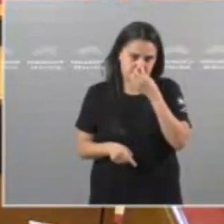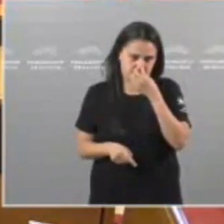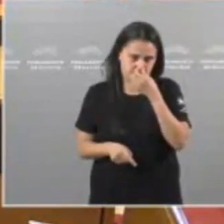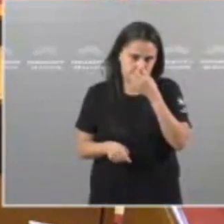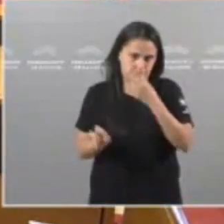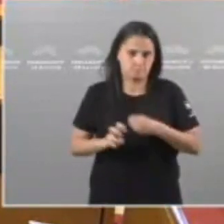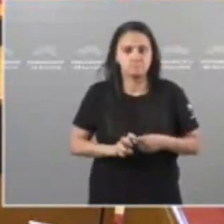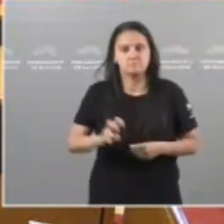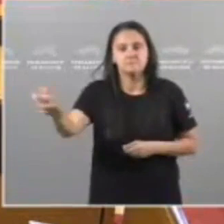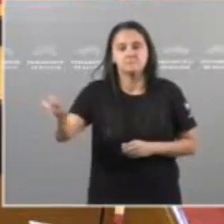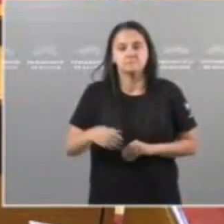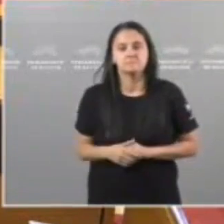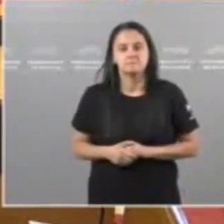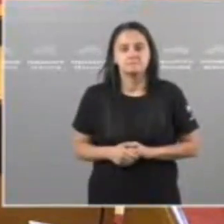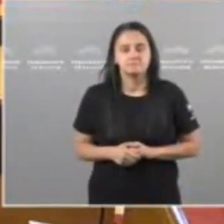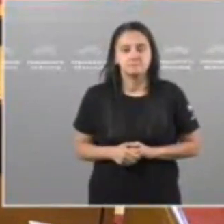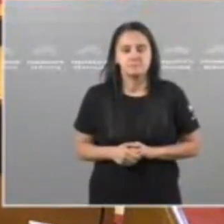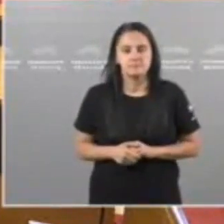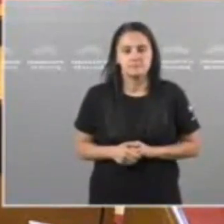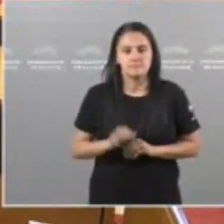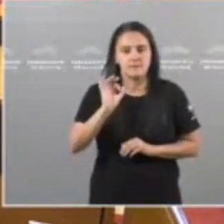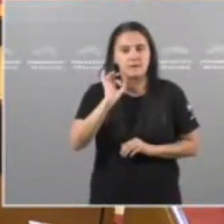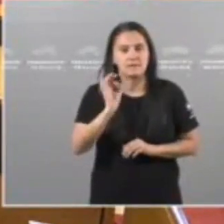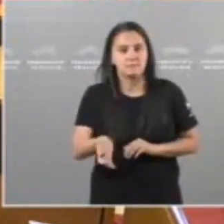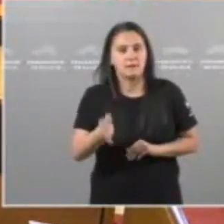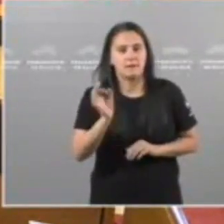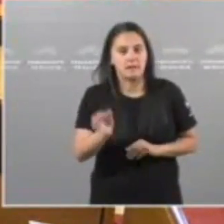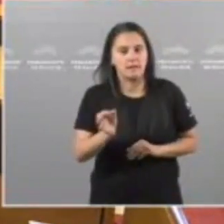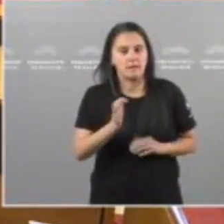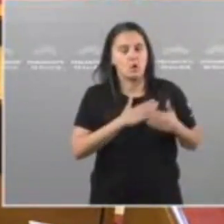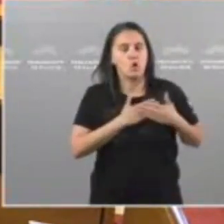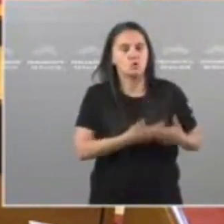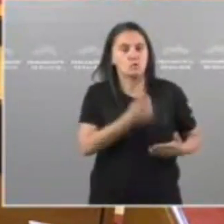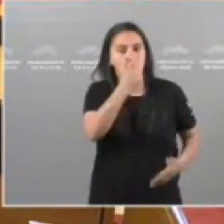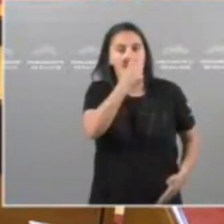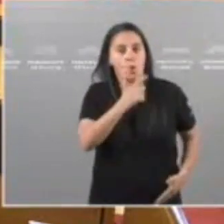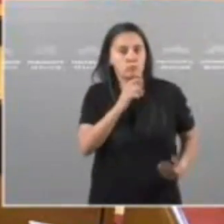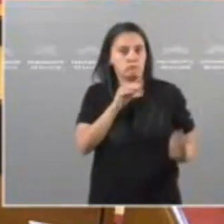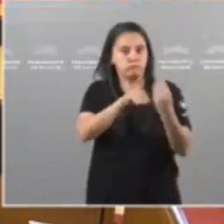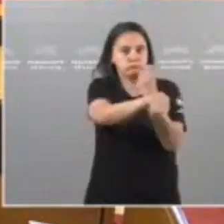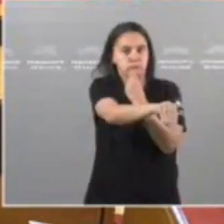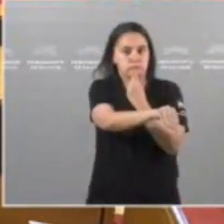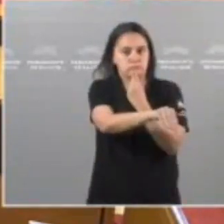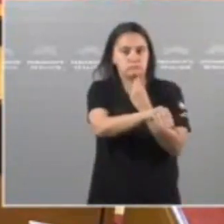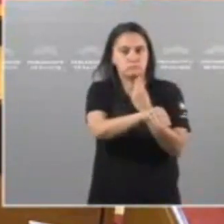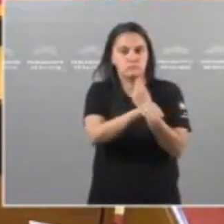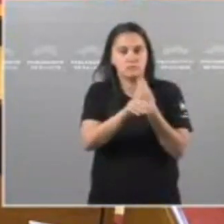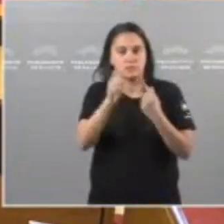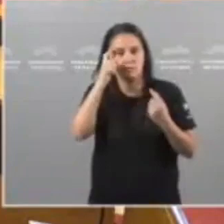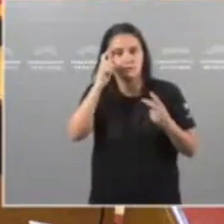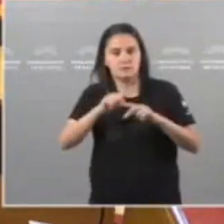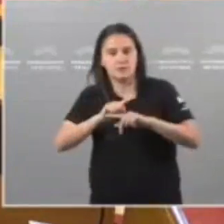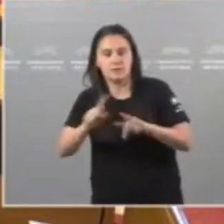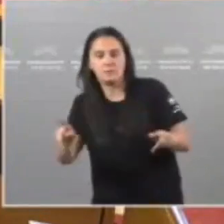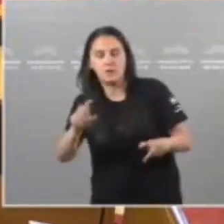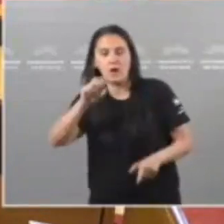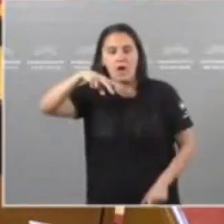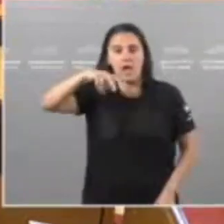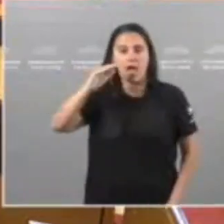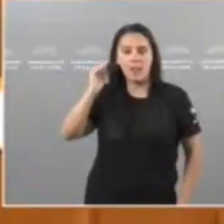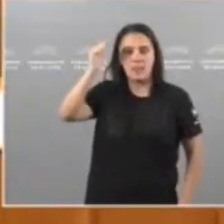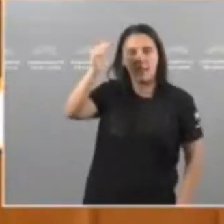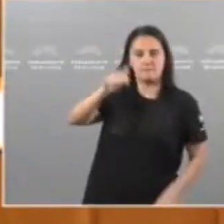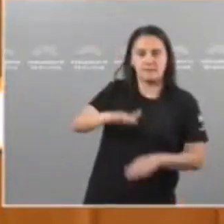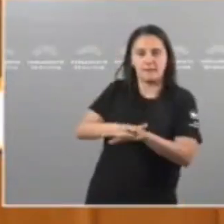Por outro lado, sí que é verdade que eu sinto, Julio, non coincido contigo, nin coincido tampouco con Ana,